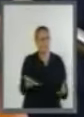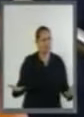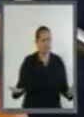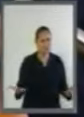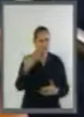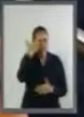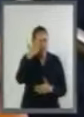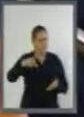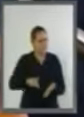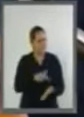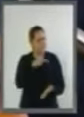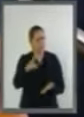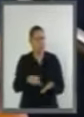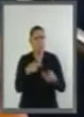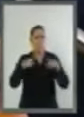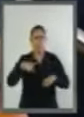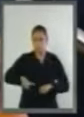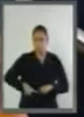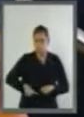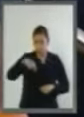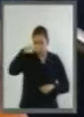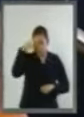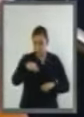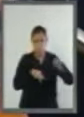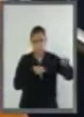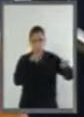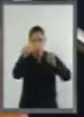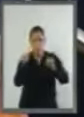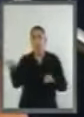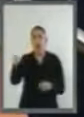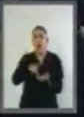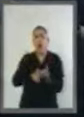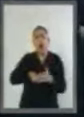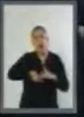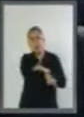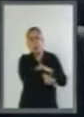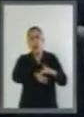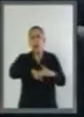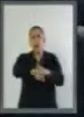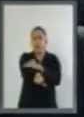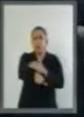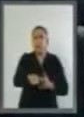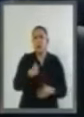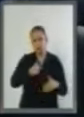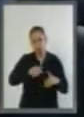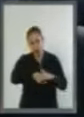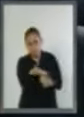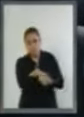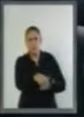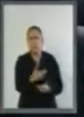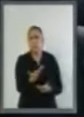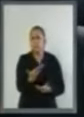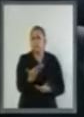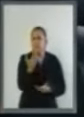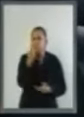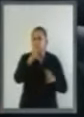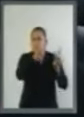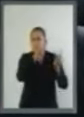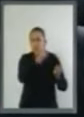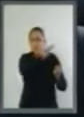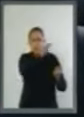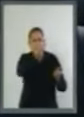cómplices en los sobornos, y no ha sido una ocasión para discutirlo. Esto daña igual y tiene un alcance igual